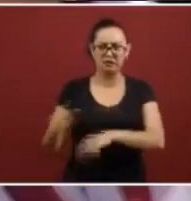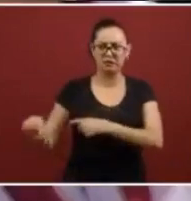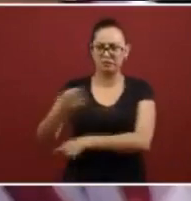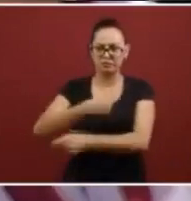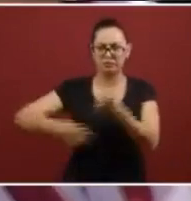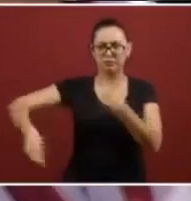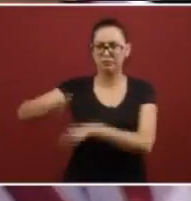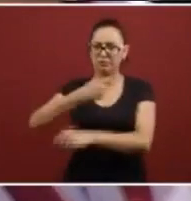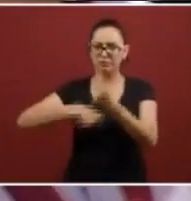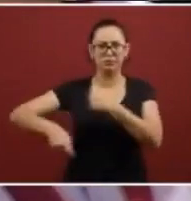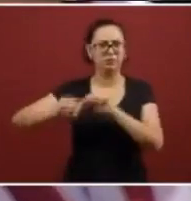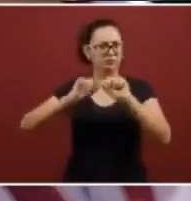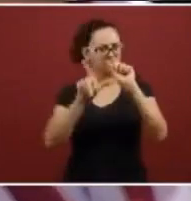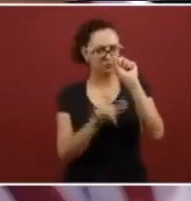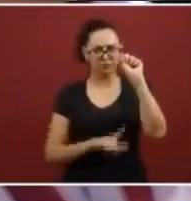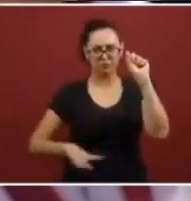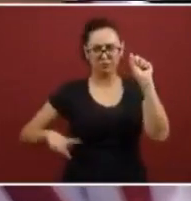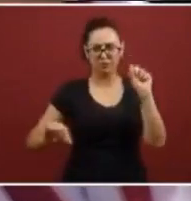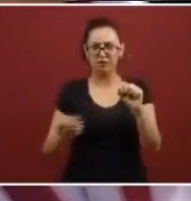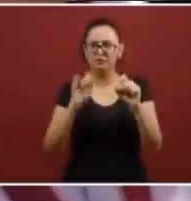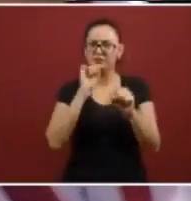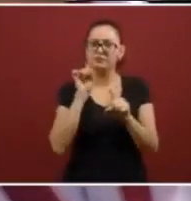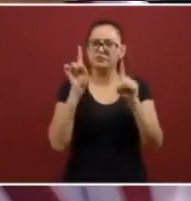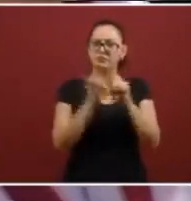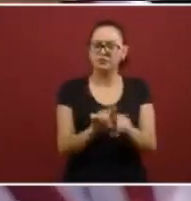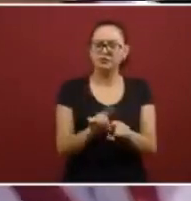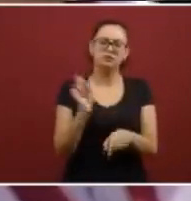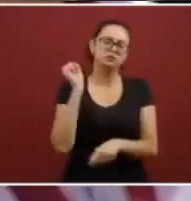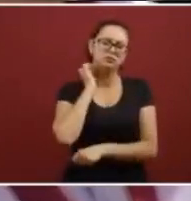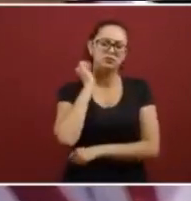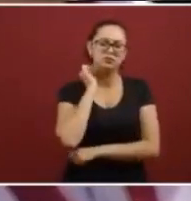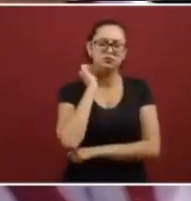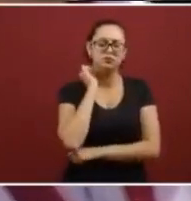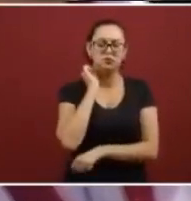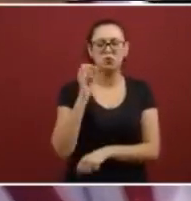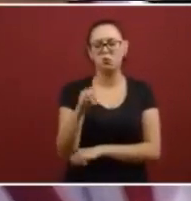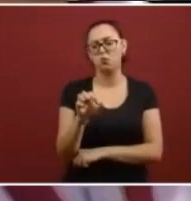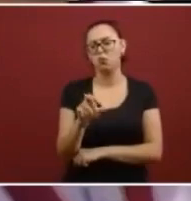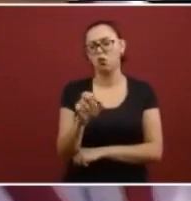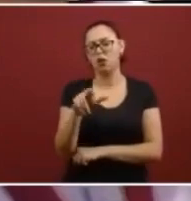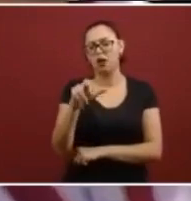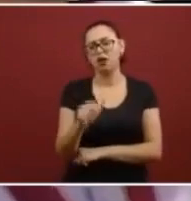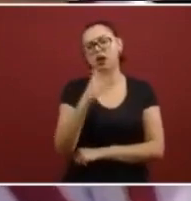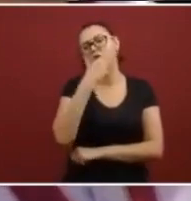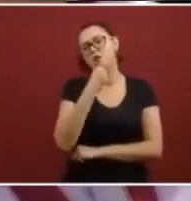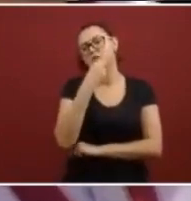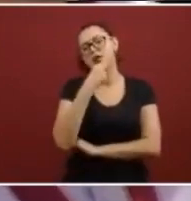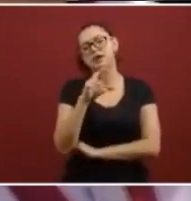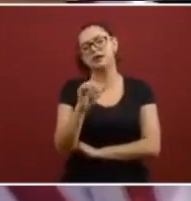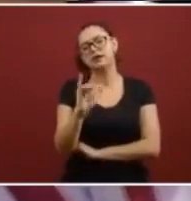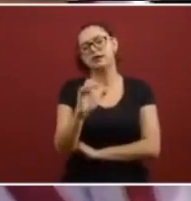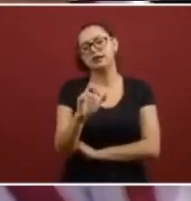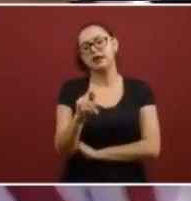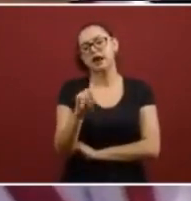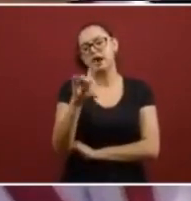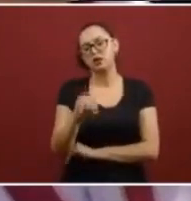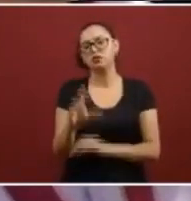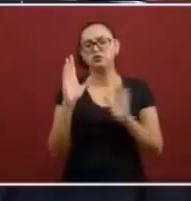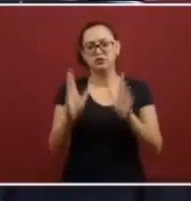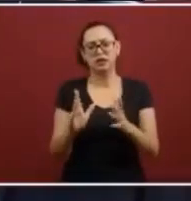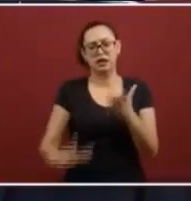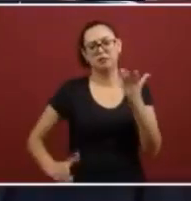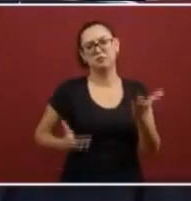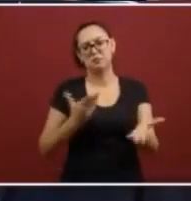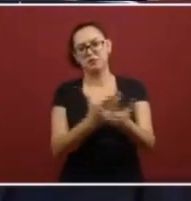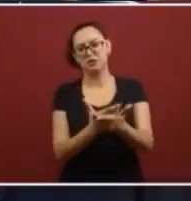lot of en todo el energy. país. Y también nos ha And- dicho el senador por Morena de Veracruz, Ricardo Agüet, que ya hizo esta petición a la Comisión